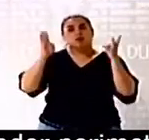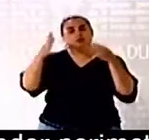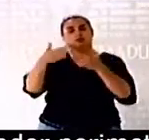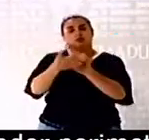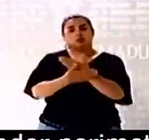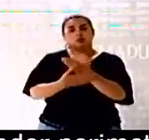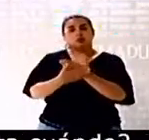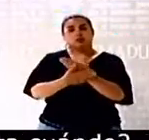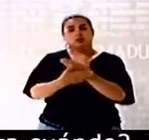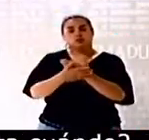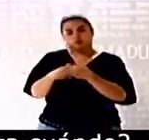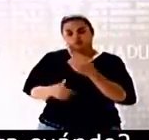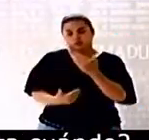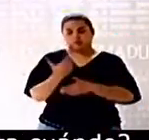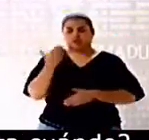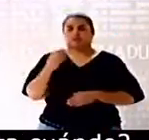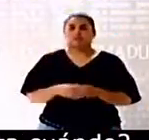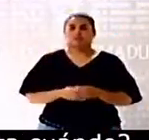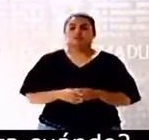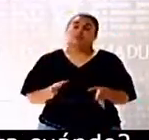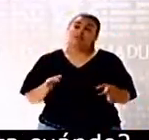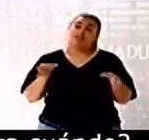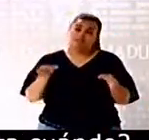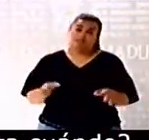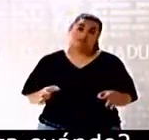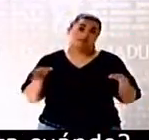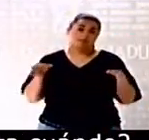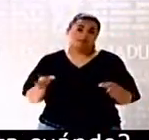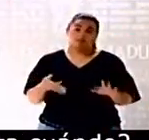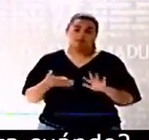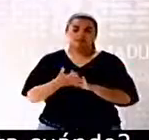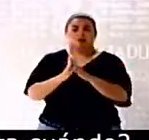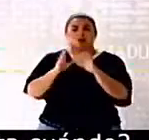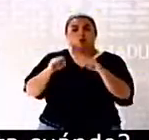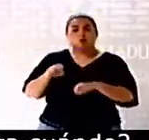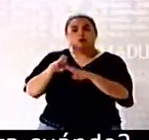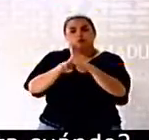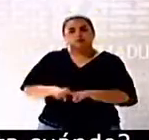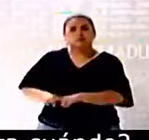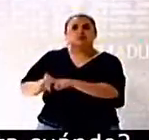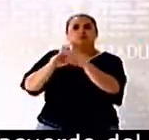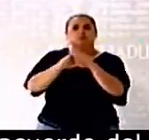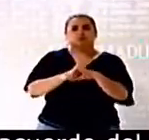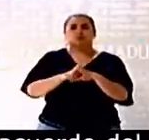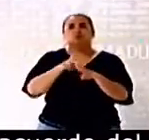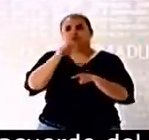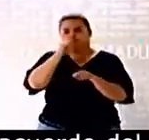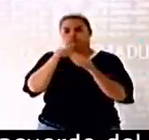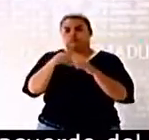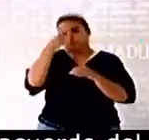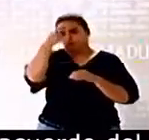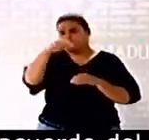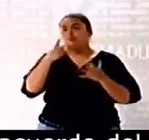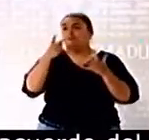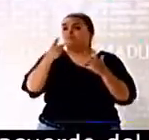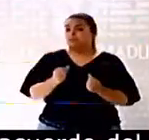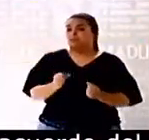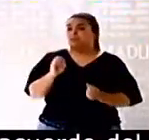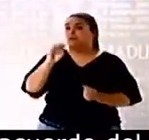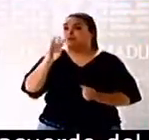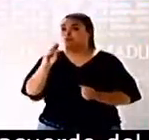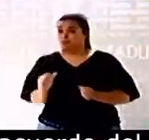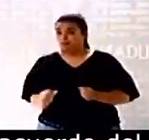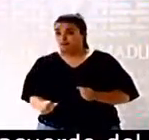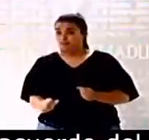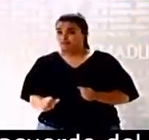Gobierno de esta mañana. Y, como siempre, son acuerdos revisables, como bien saben ustedes, a los 7 y a los 14 días,